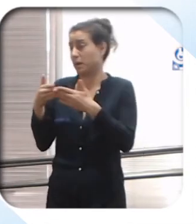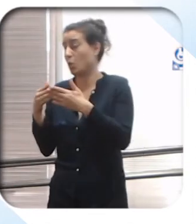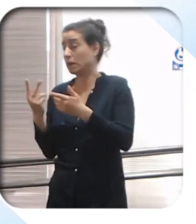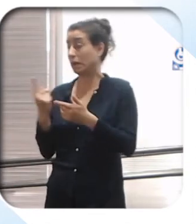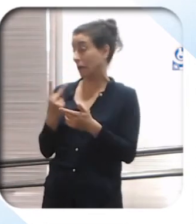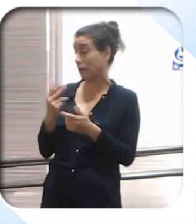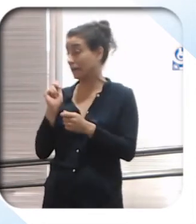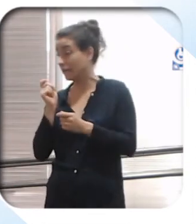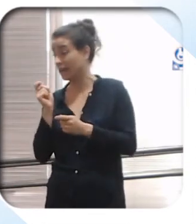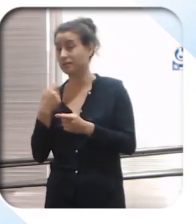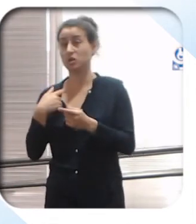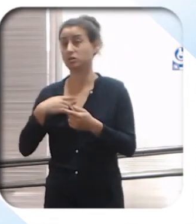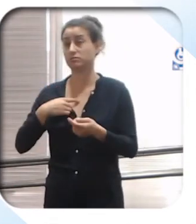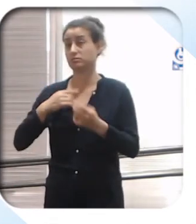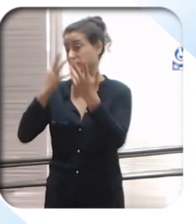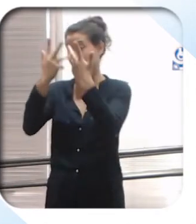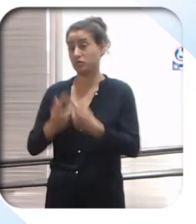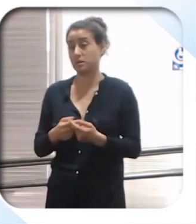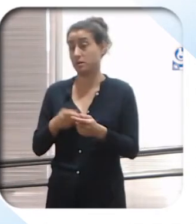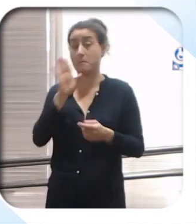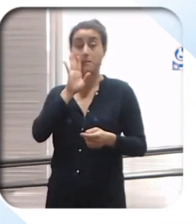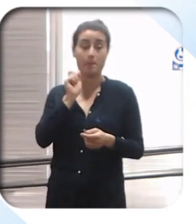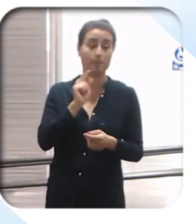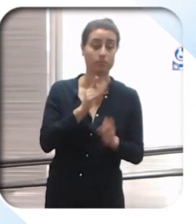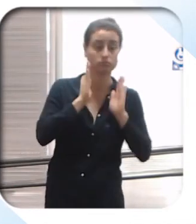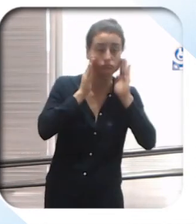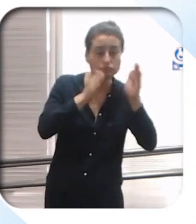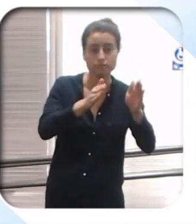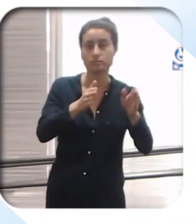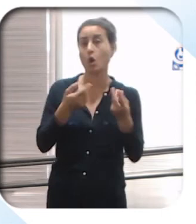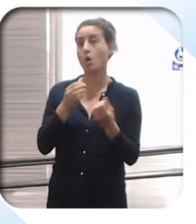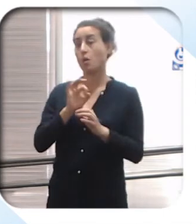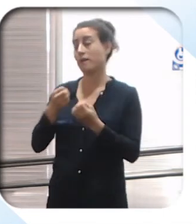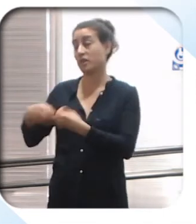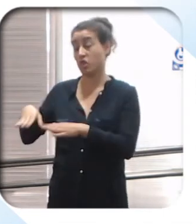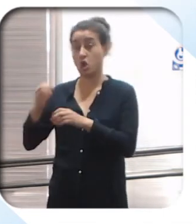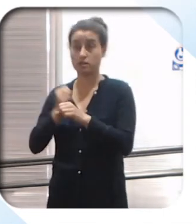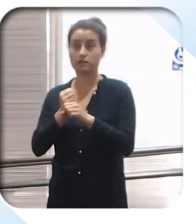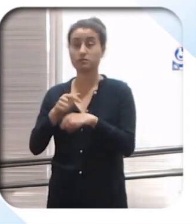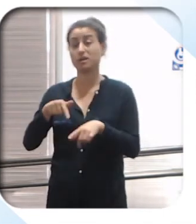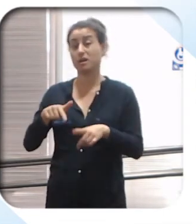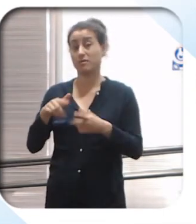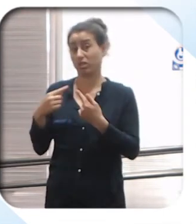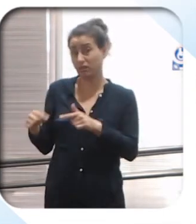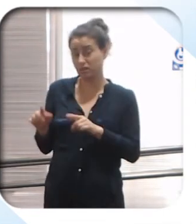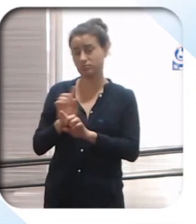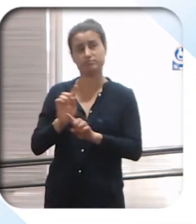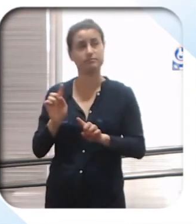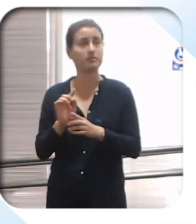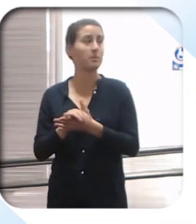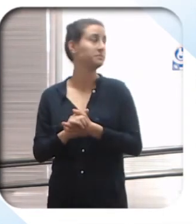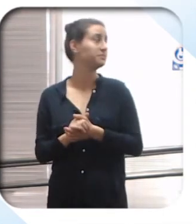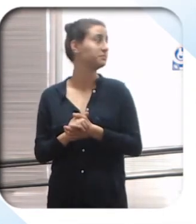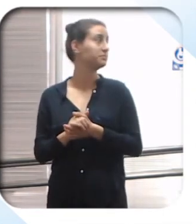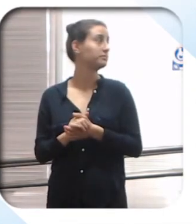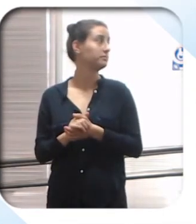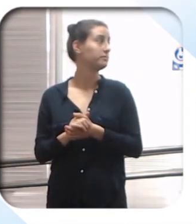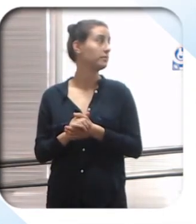manera automática se define que se queda la mamá. ¿Tá? Y acá no es muy diferente, porque podríamos